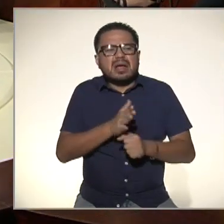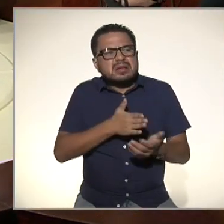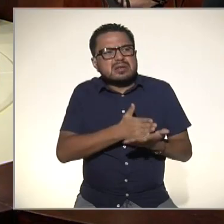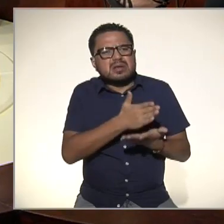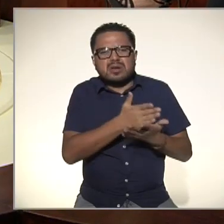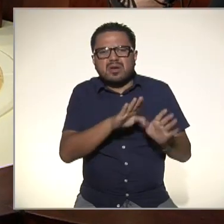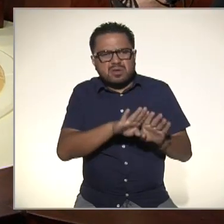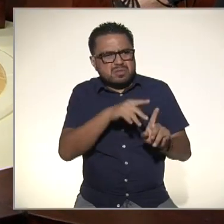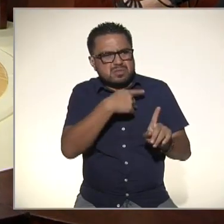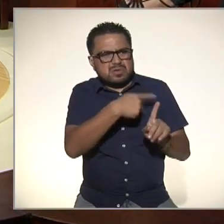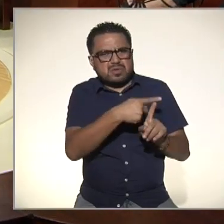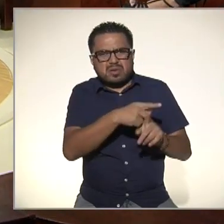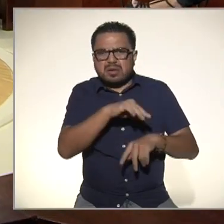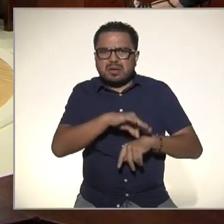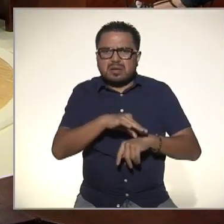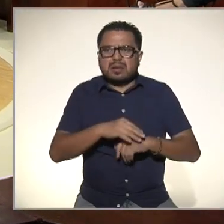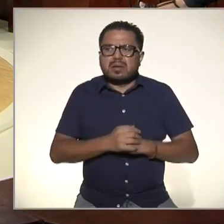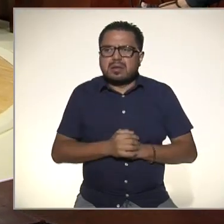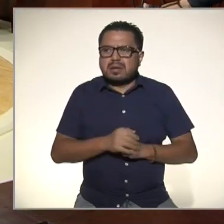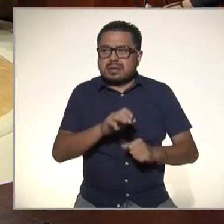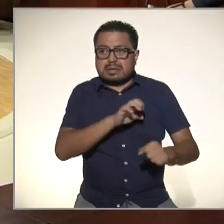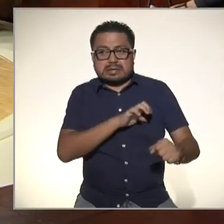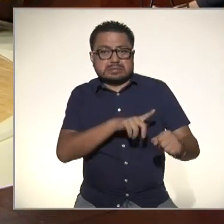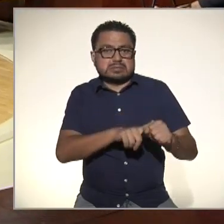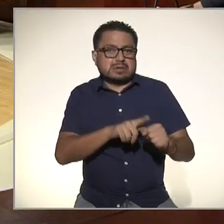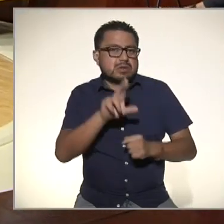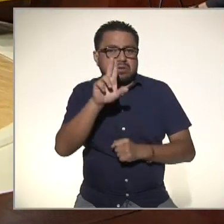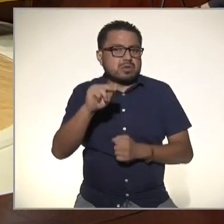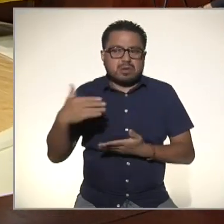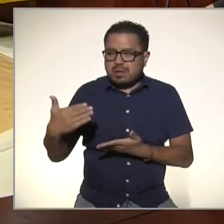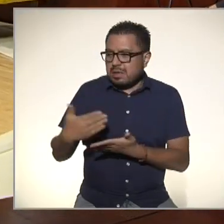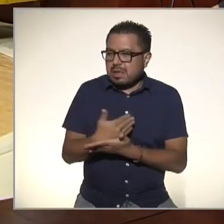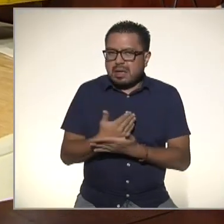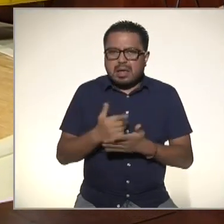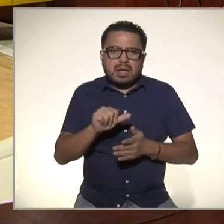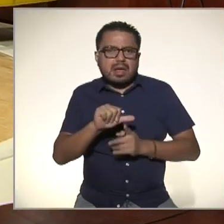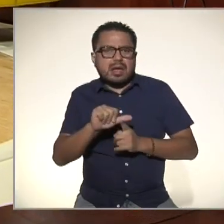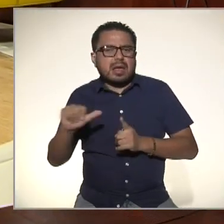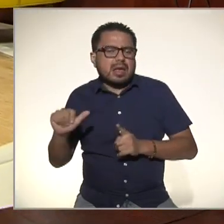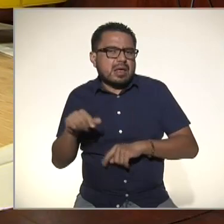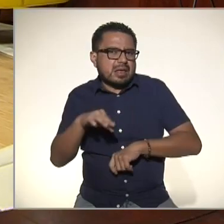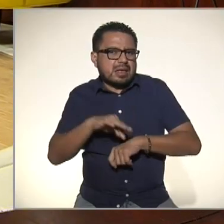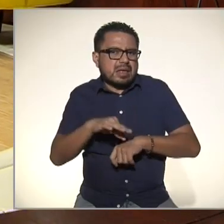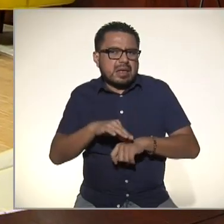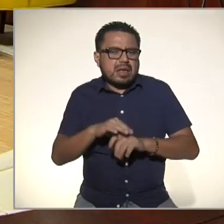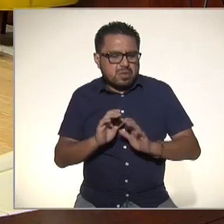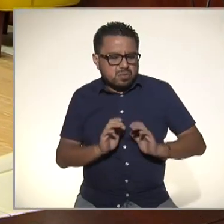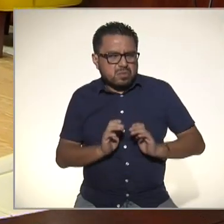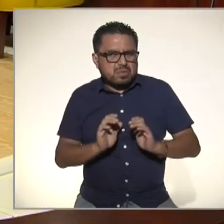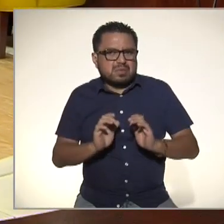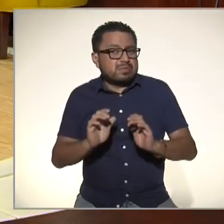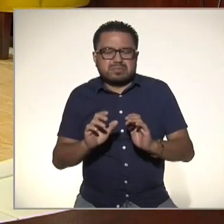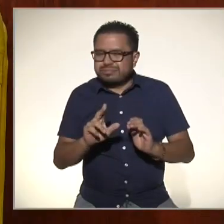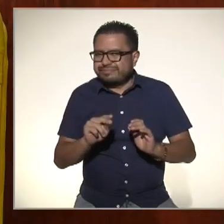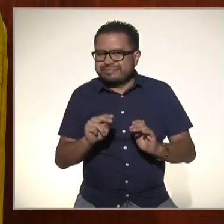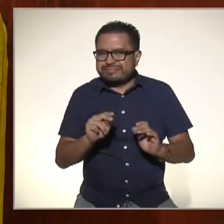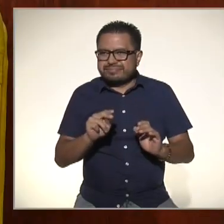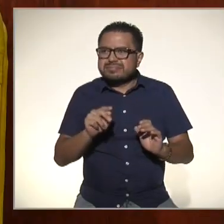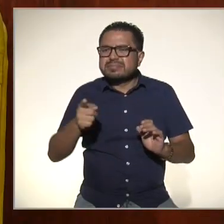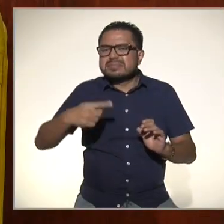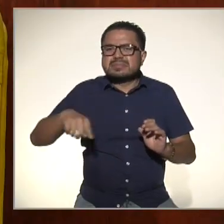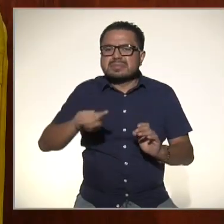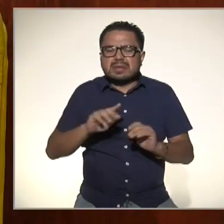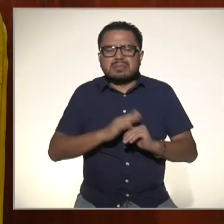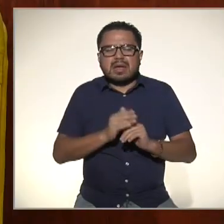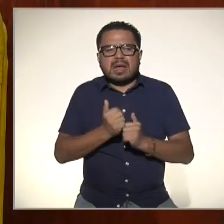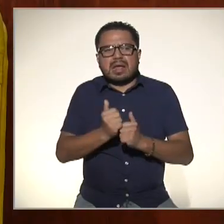como médicos? Pues a que especialmente no acuden, como decíamos, a una consulta preventiva, ¿no? Sino van